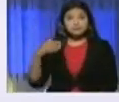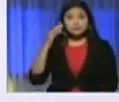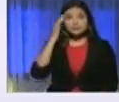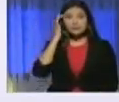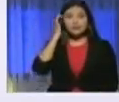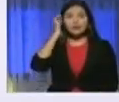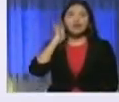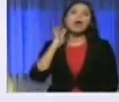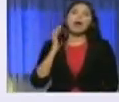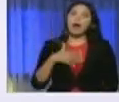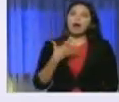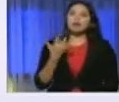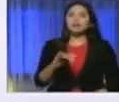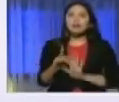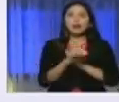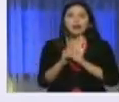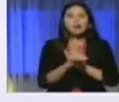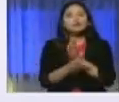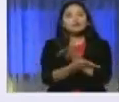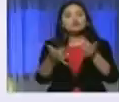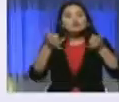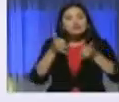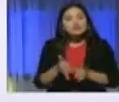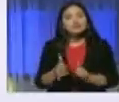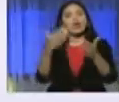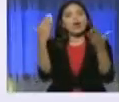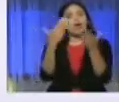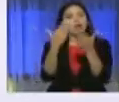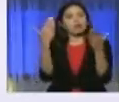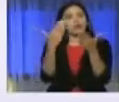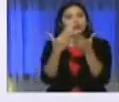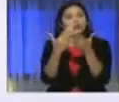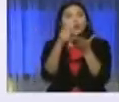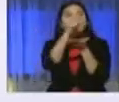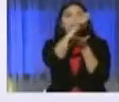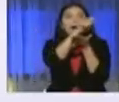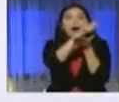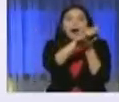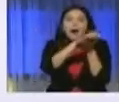tener el derecho de que sus hijos estudien sin pagar ni medio